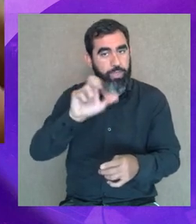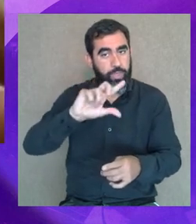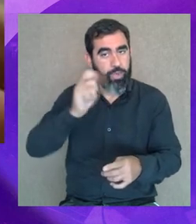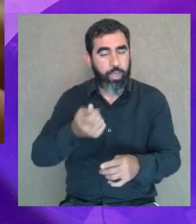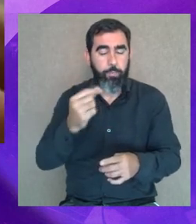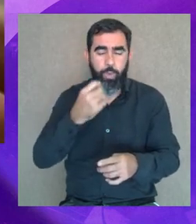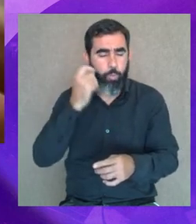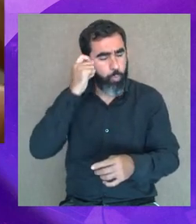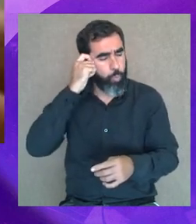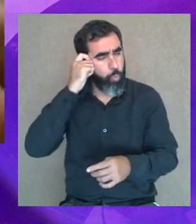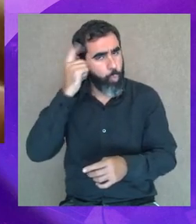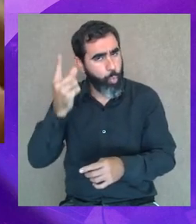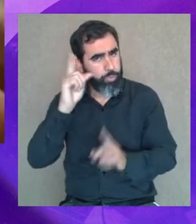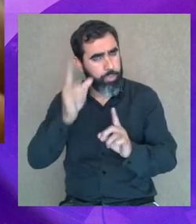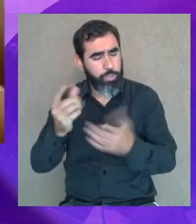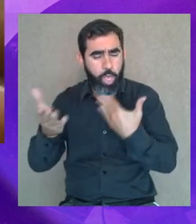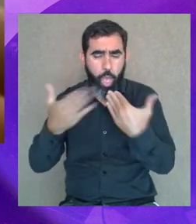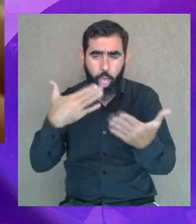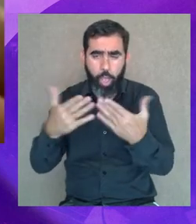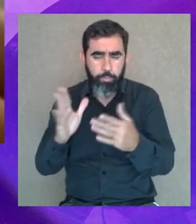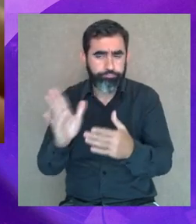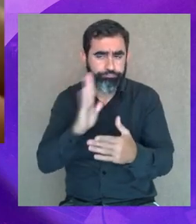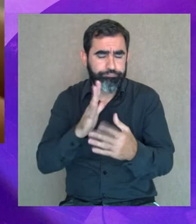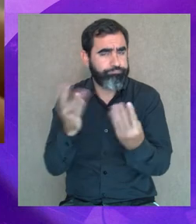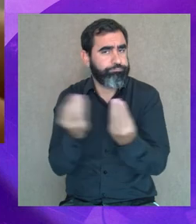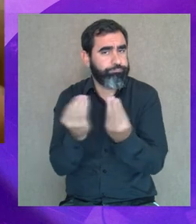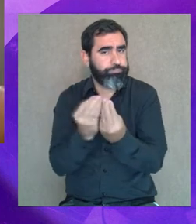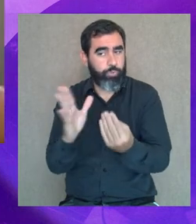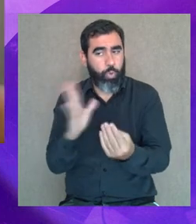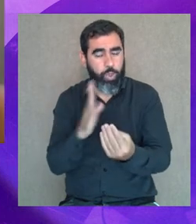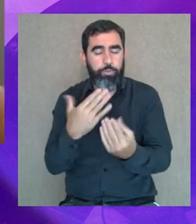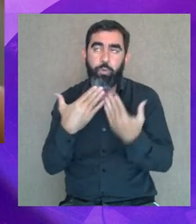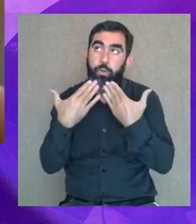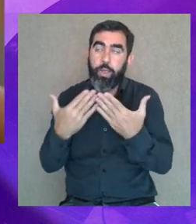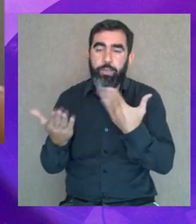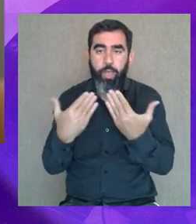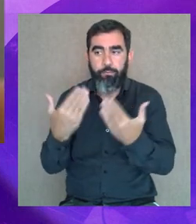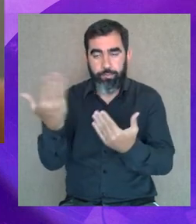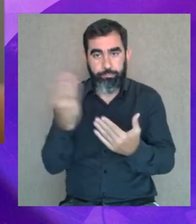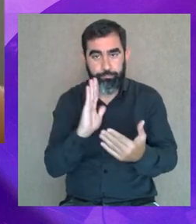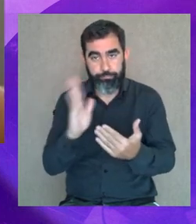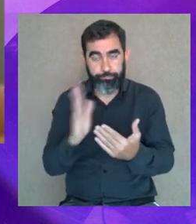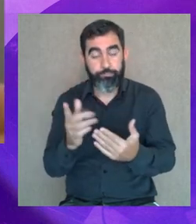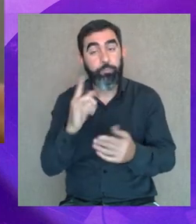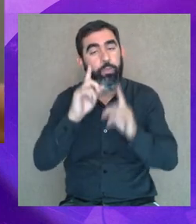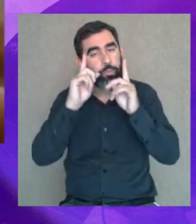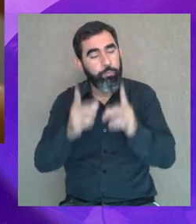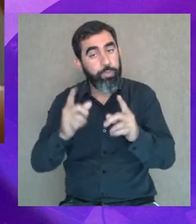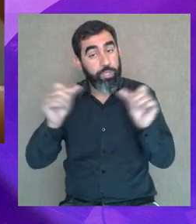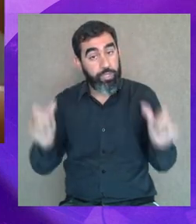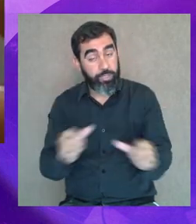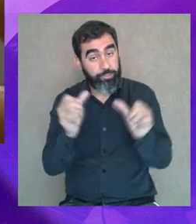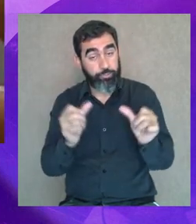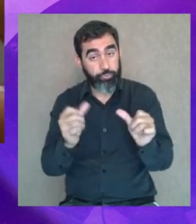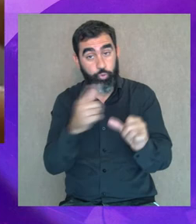pero muy muy inteligente y tuve una charla muy particulares con ella lo cual agradezco este pero eso también